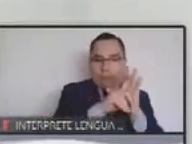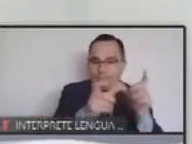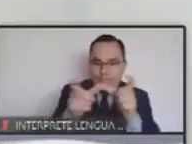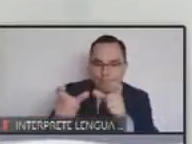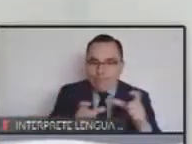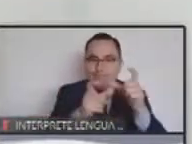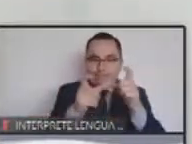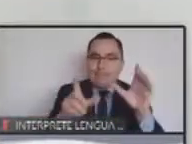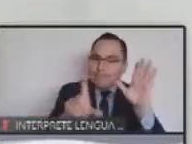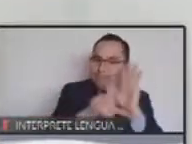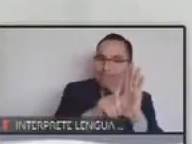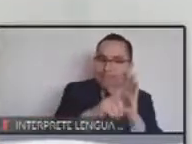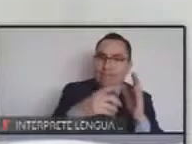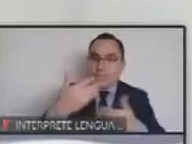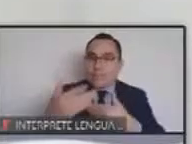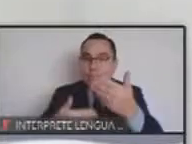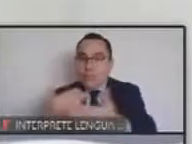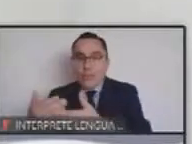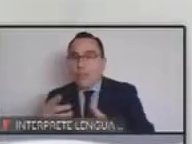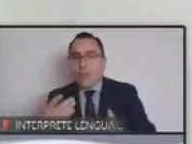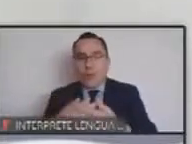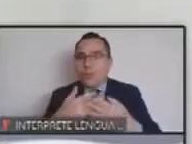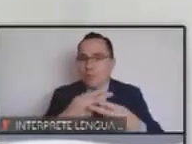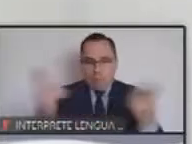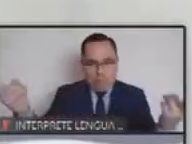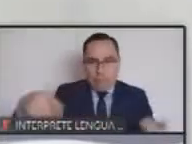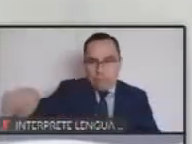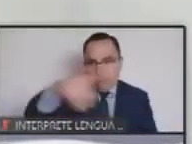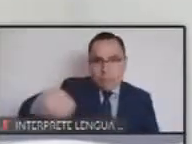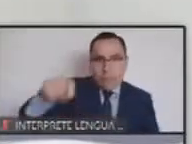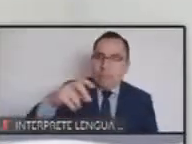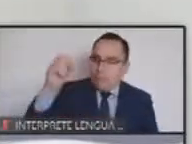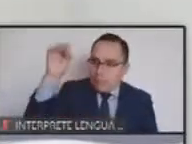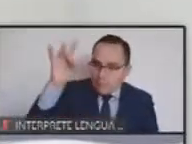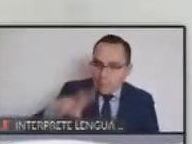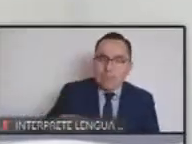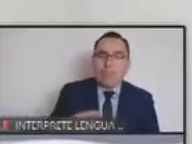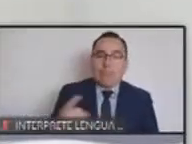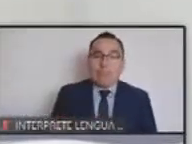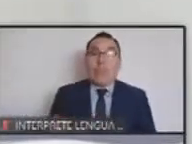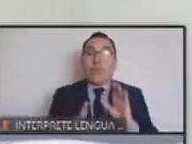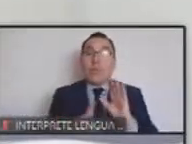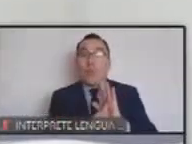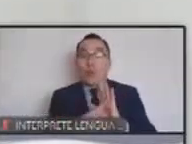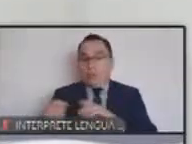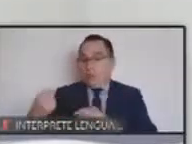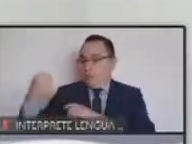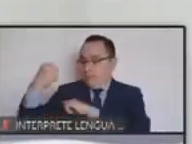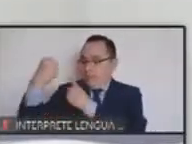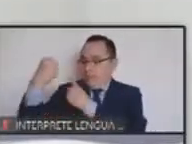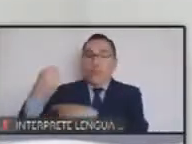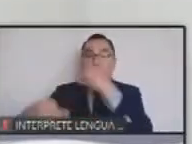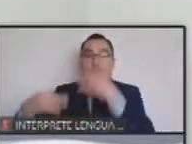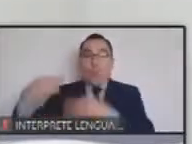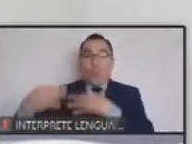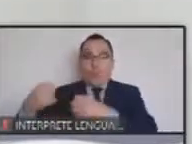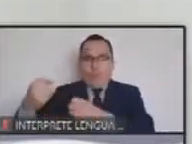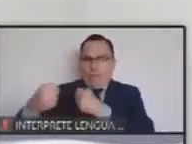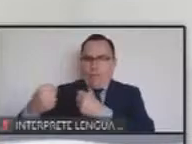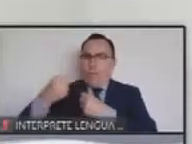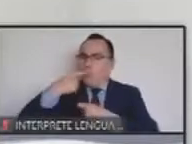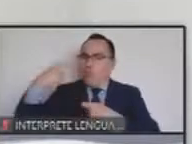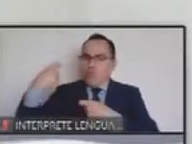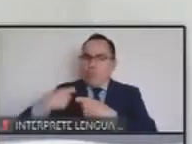constitucionalidad y legalidad de los actos del poder público. Para ello, se requiere de un poder judicial fuerte, que sea capaz